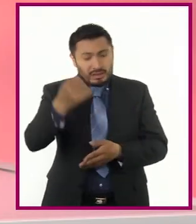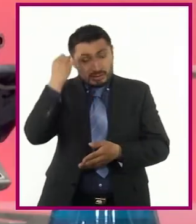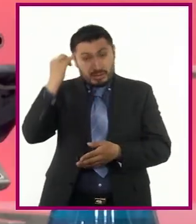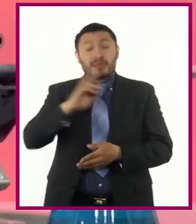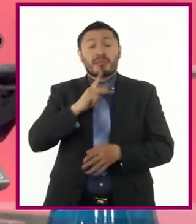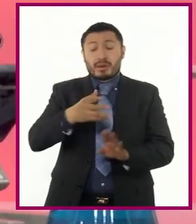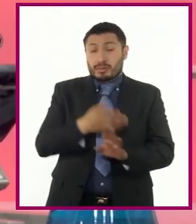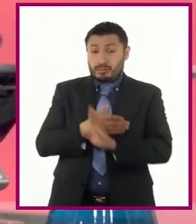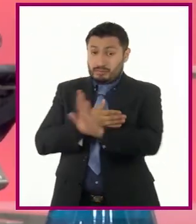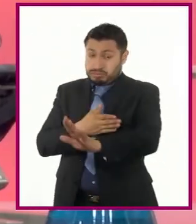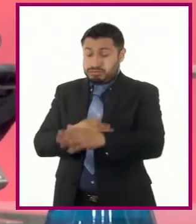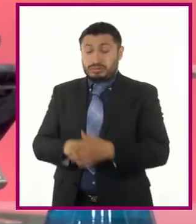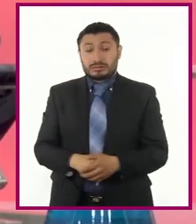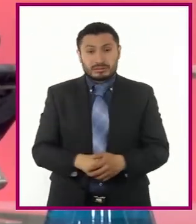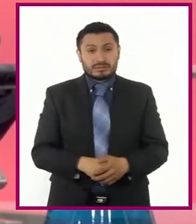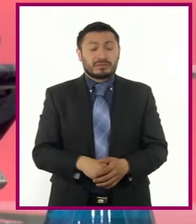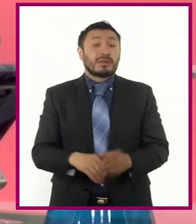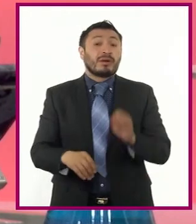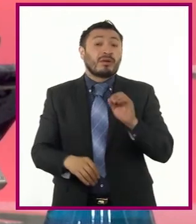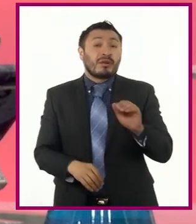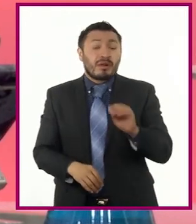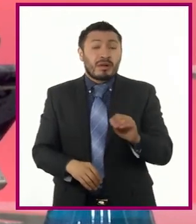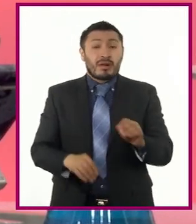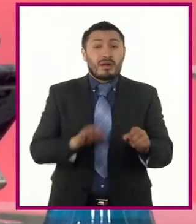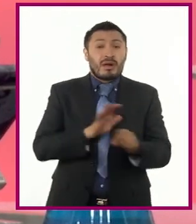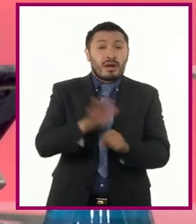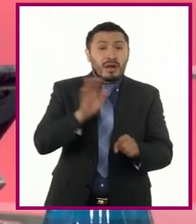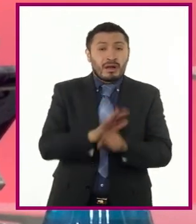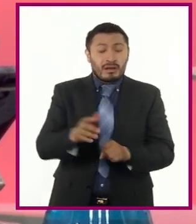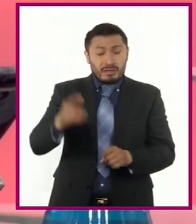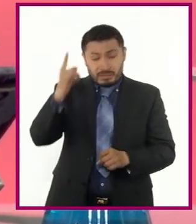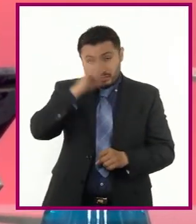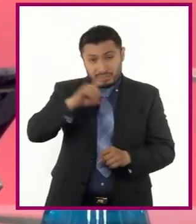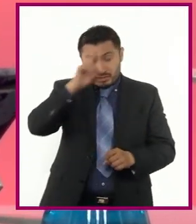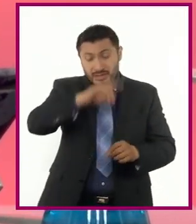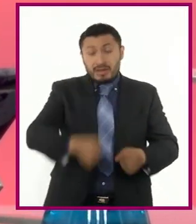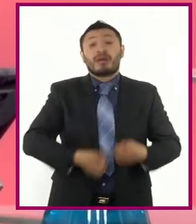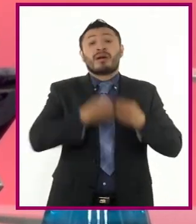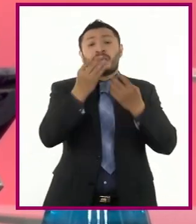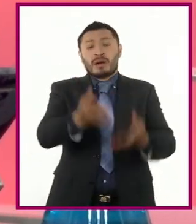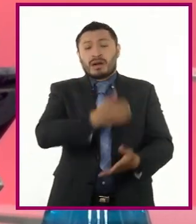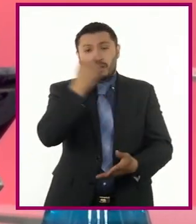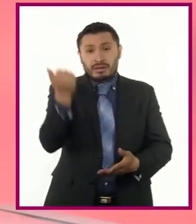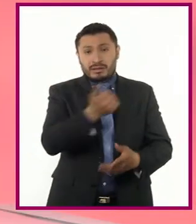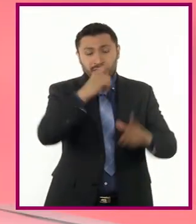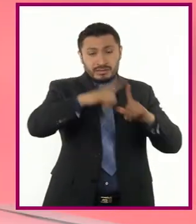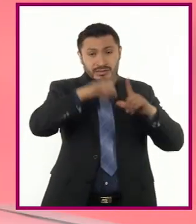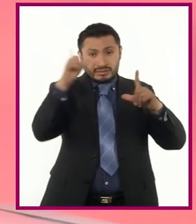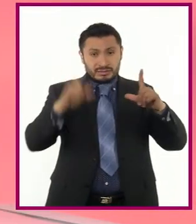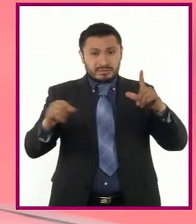general. Doctor, ¿qué le gustaría compartir con las alumnas y los alumnos de nuestro país?